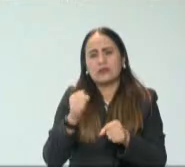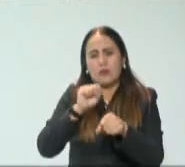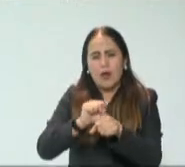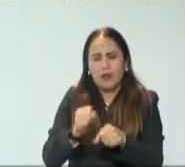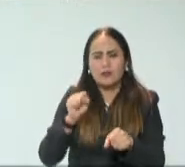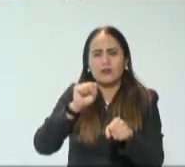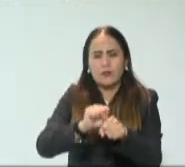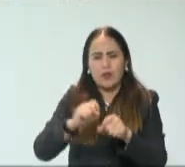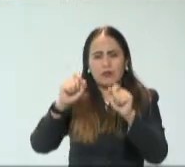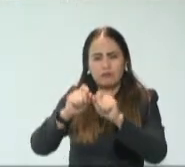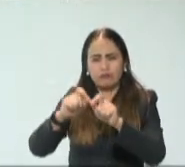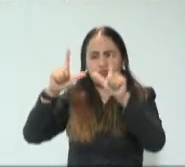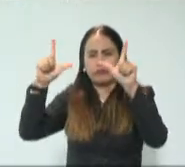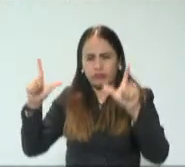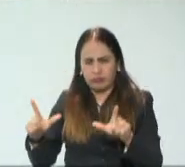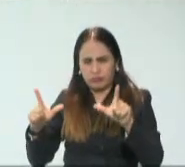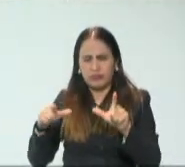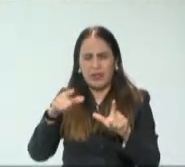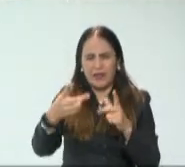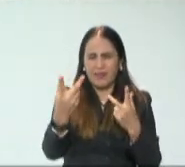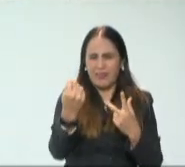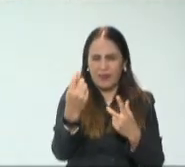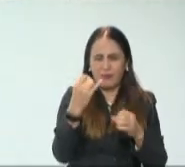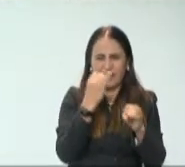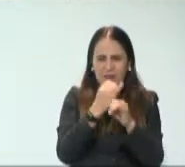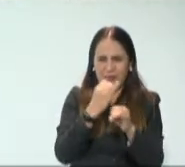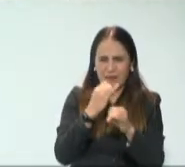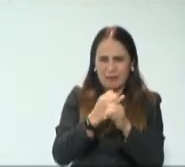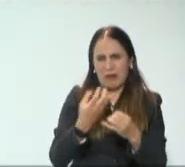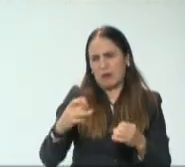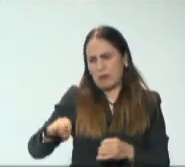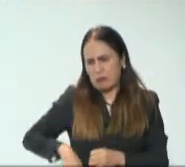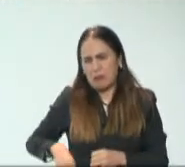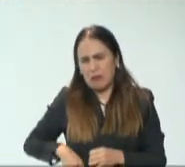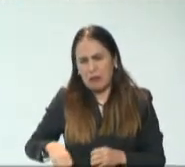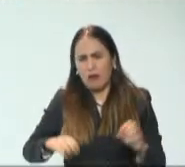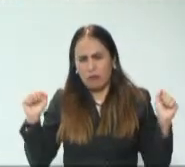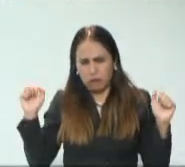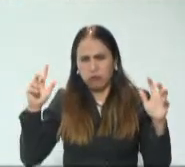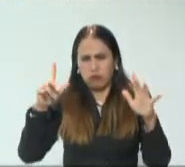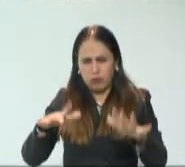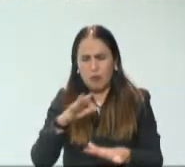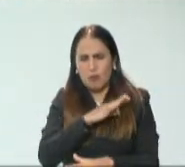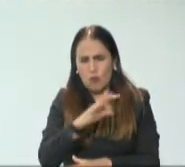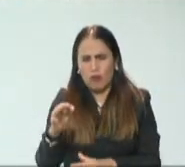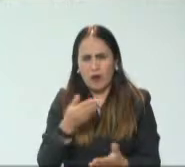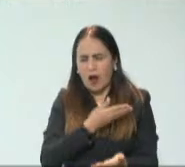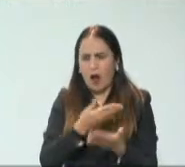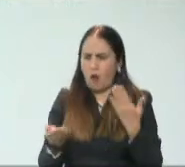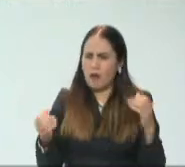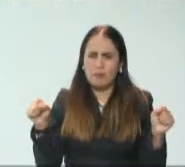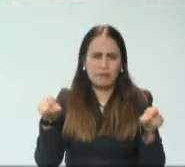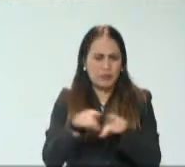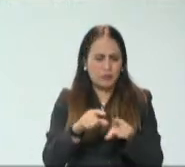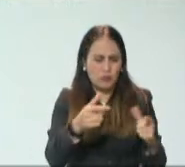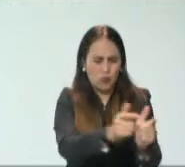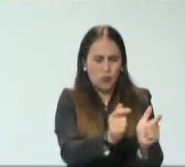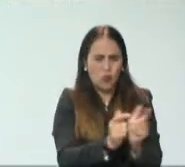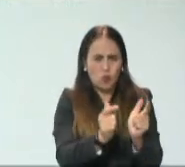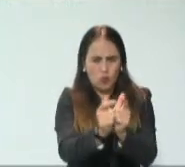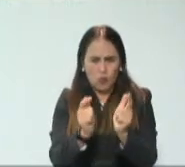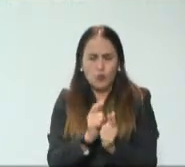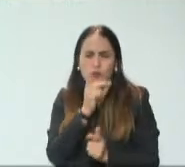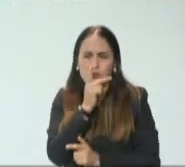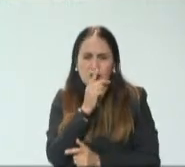eh los medios de comunicación y todos los que están interesados de la misma manera como lo estamos haciendo con los grupos de padres y